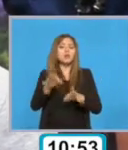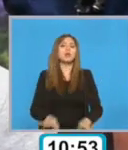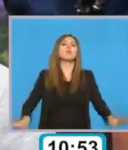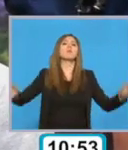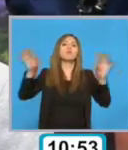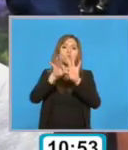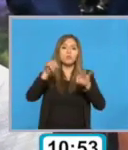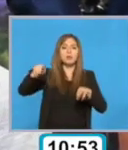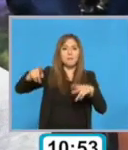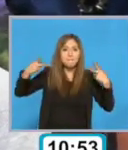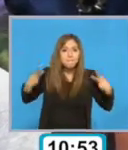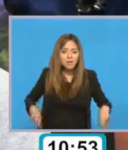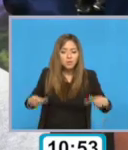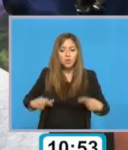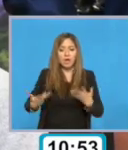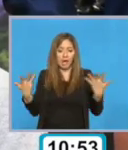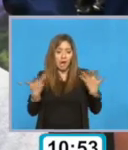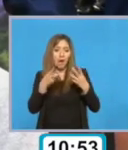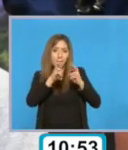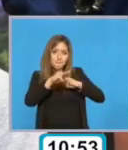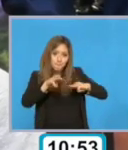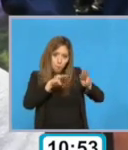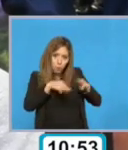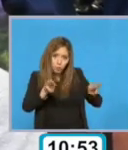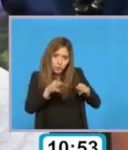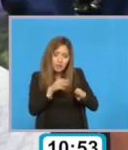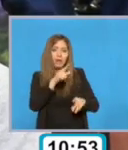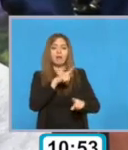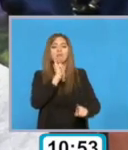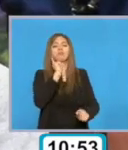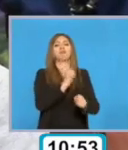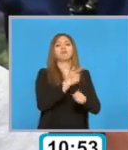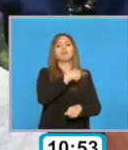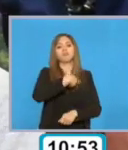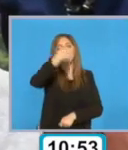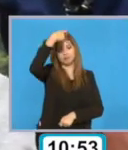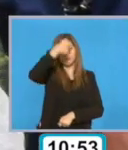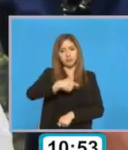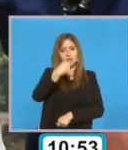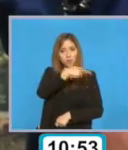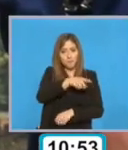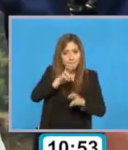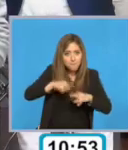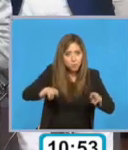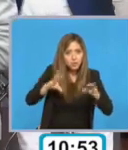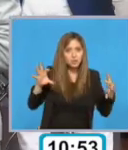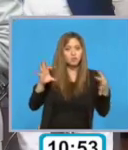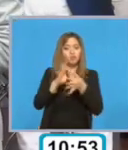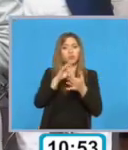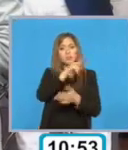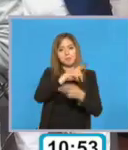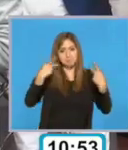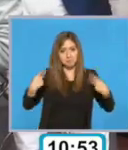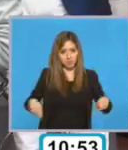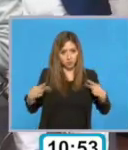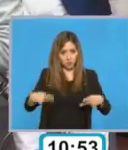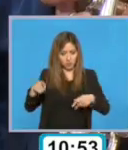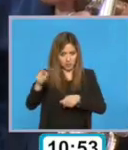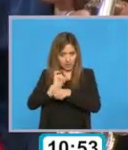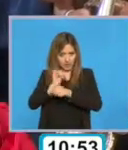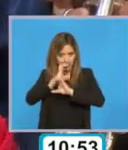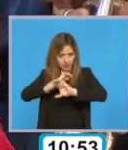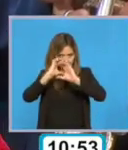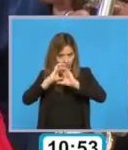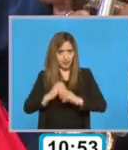artista se involucre dentro de la música porque es ahí donde se identifica ya pues la música con el artista. Exacto, es muy